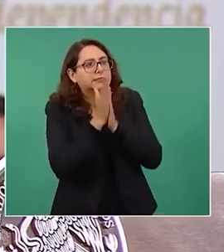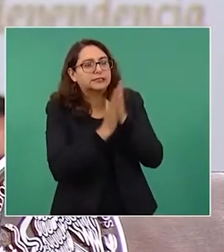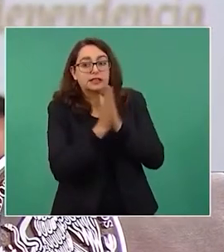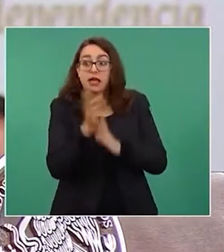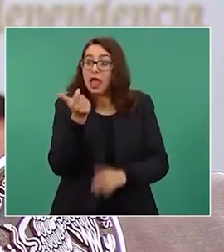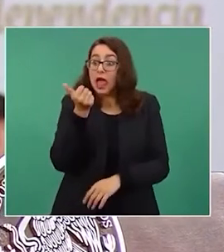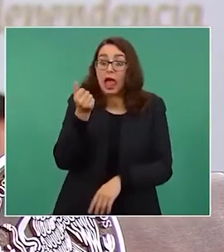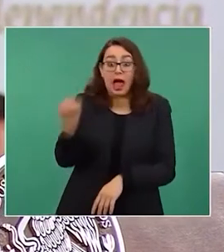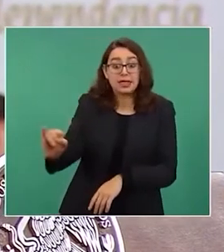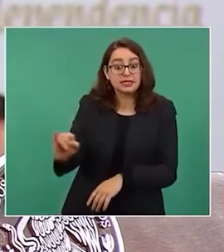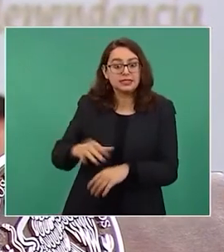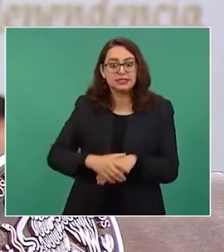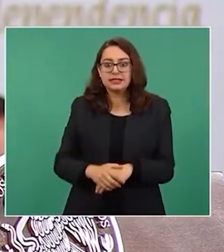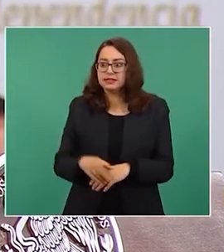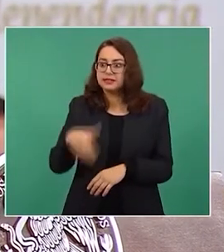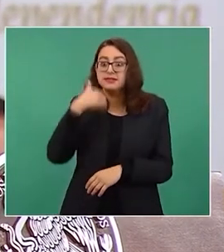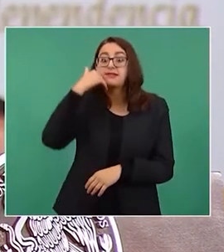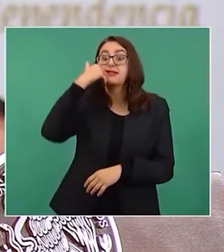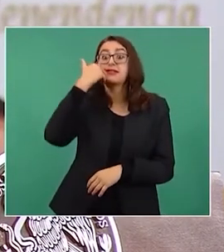Va a haber confrontación.